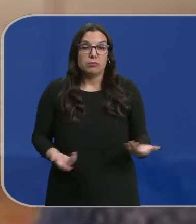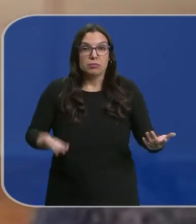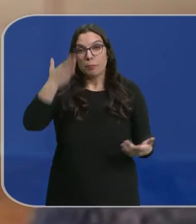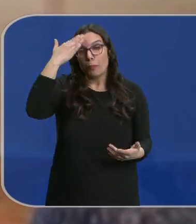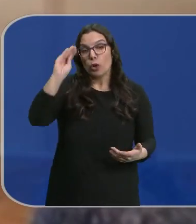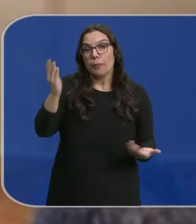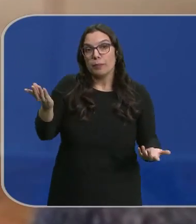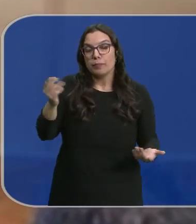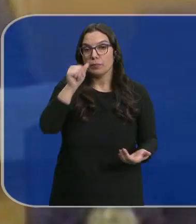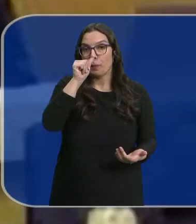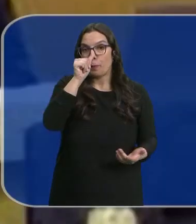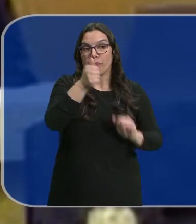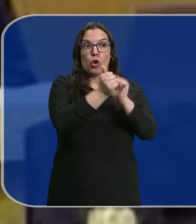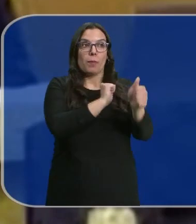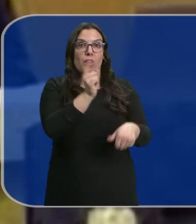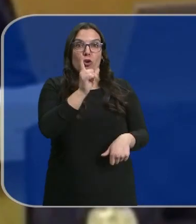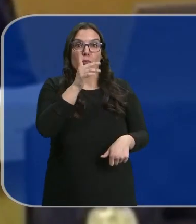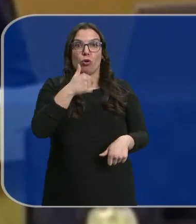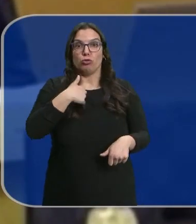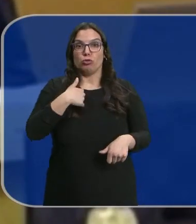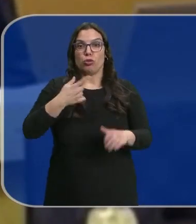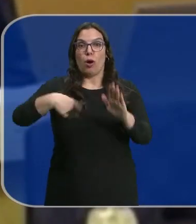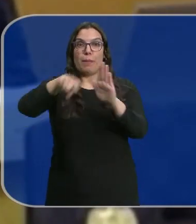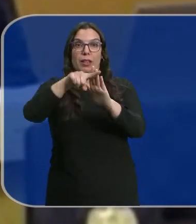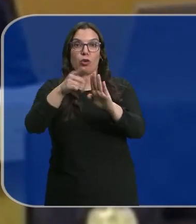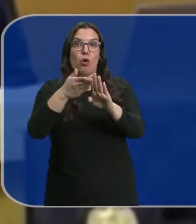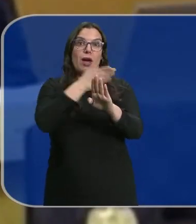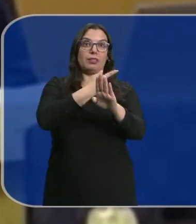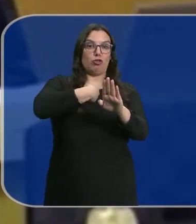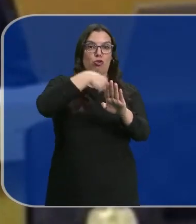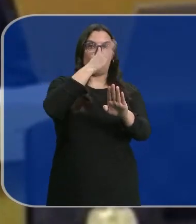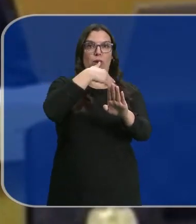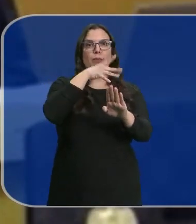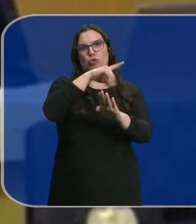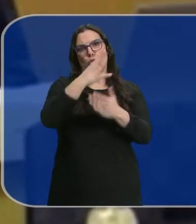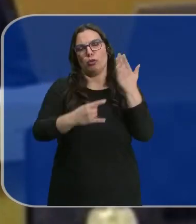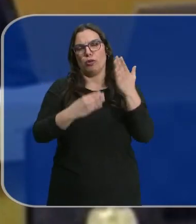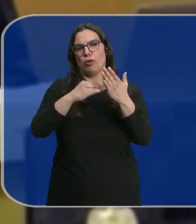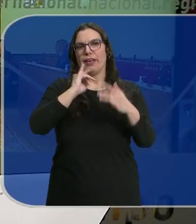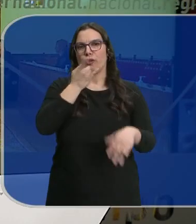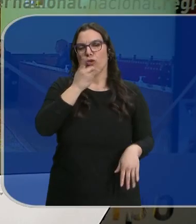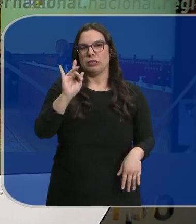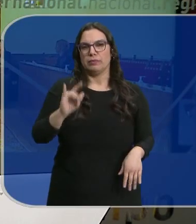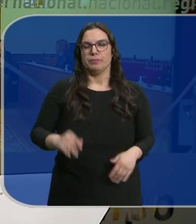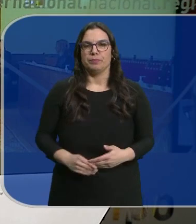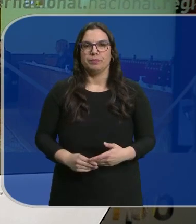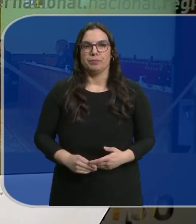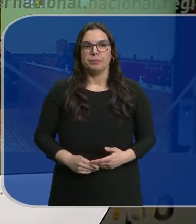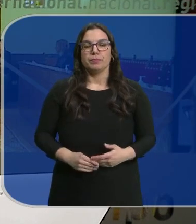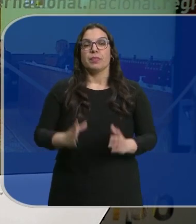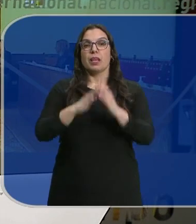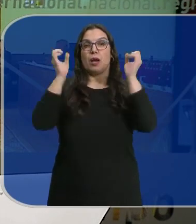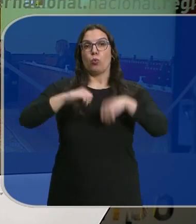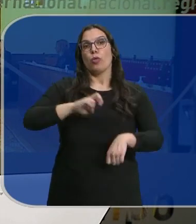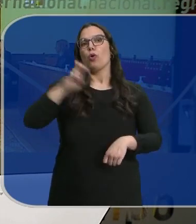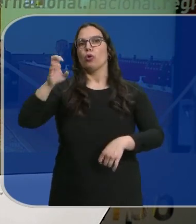memoria, pregunto. Bueno, copiar no, porque ahí aparezco yo y en el anterior no aparecía, pero eso fue un error, sí. Acuerdo de las